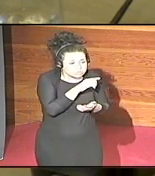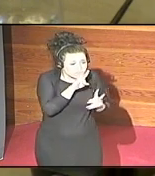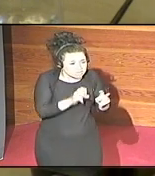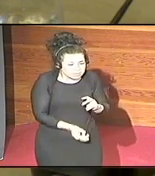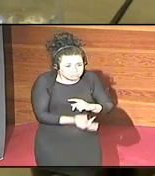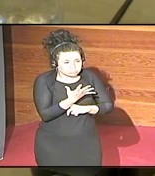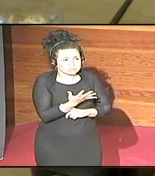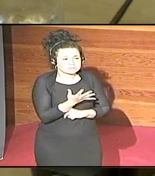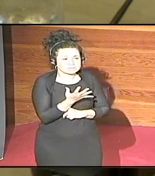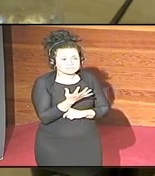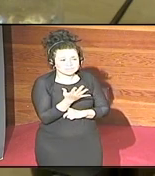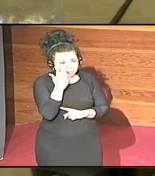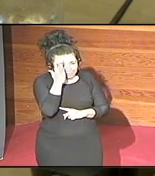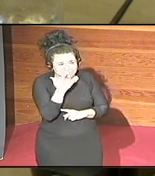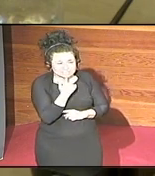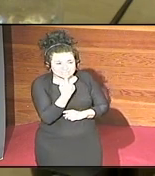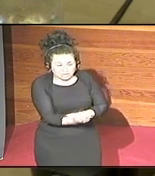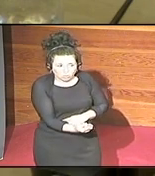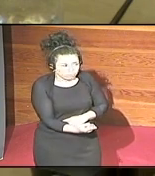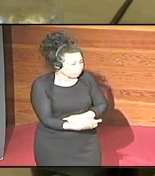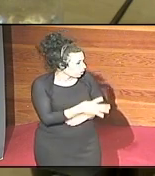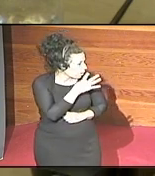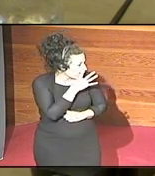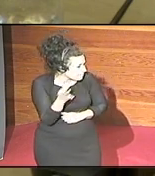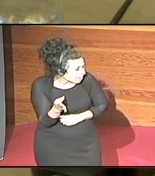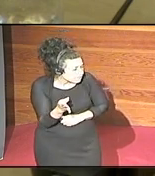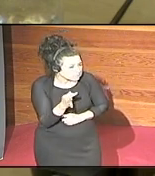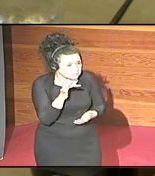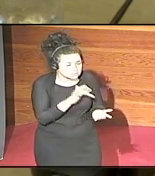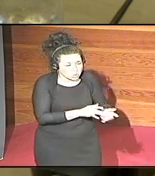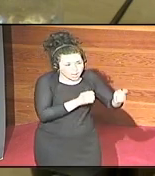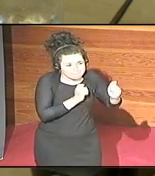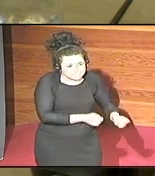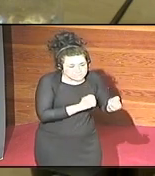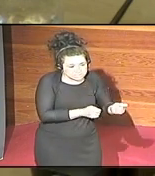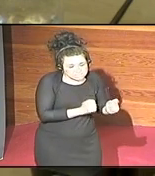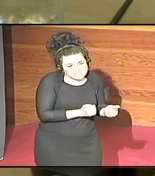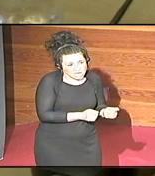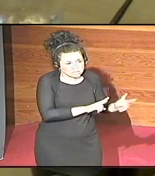¿Verdad que si os digo es que los franceses son pesadísimos con lo del, yo qué sé,